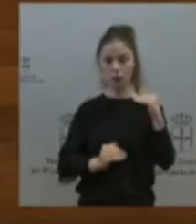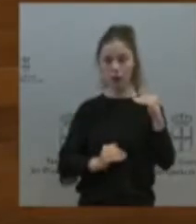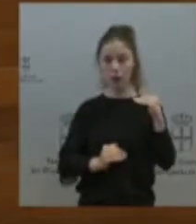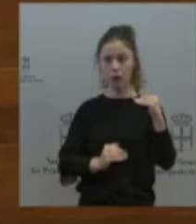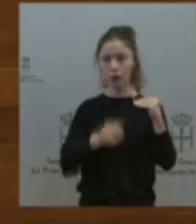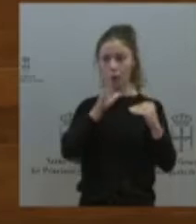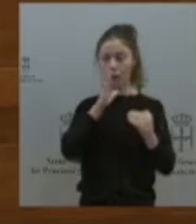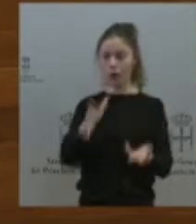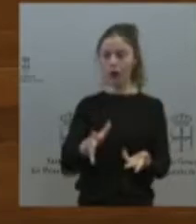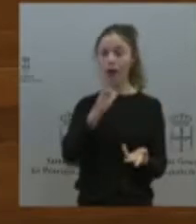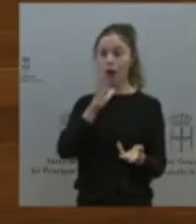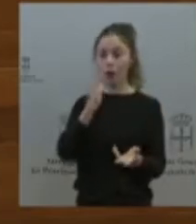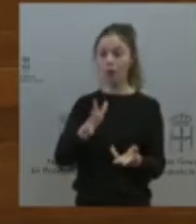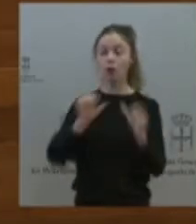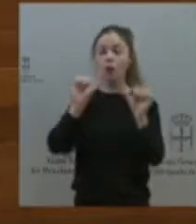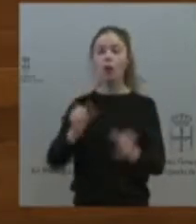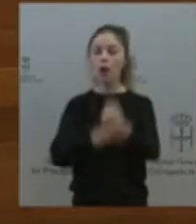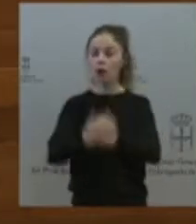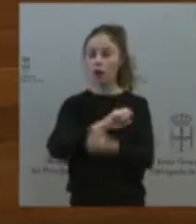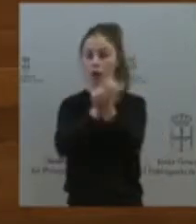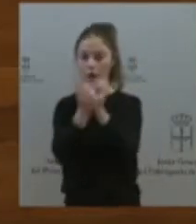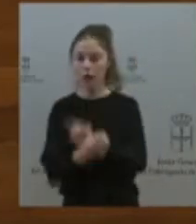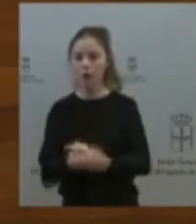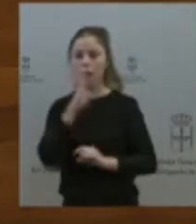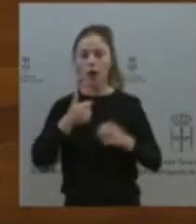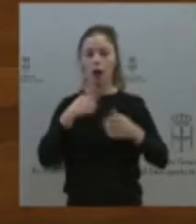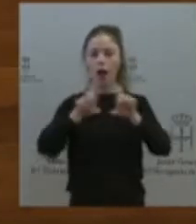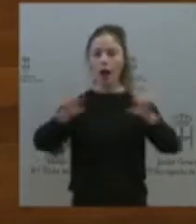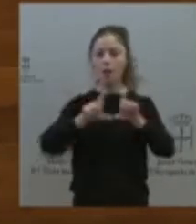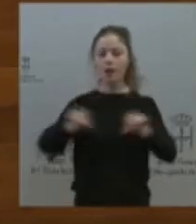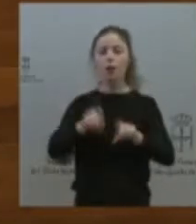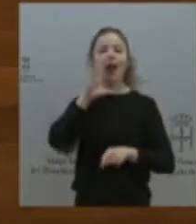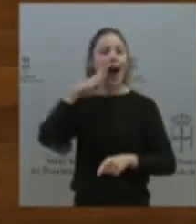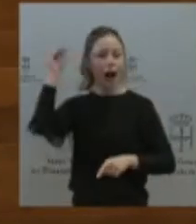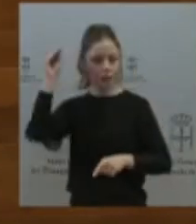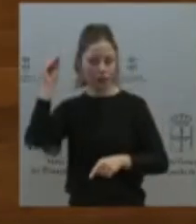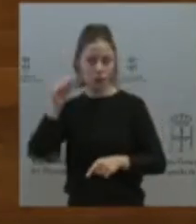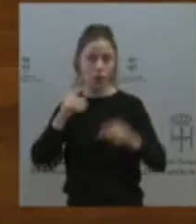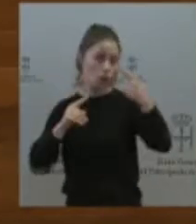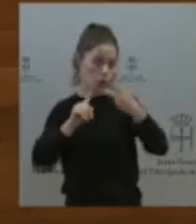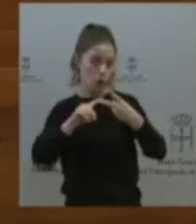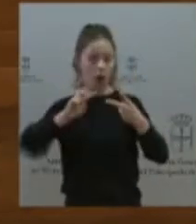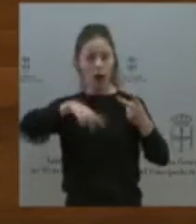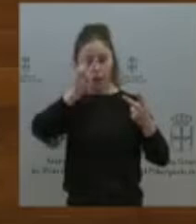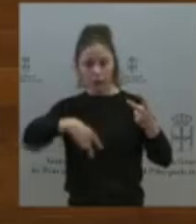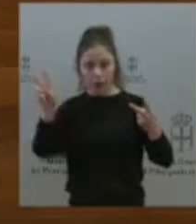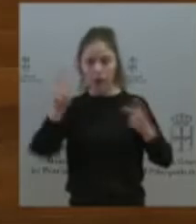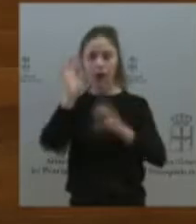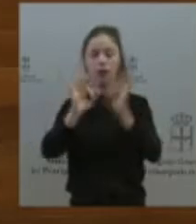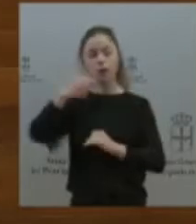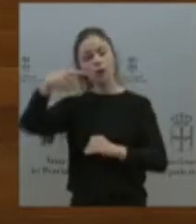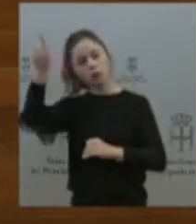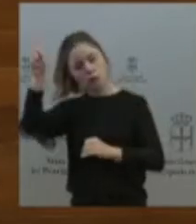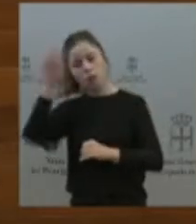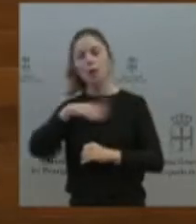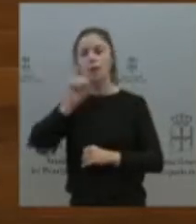económico. Porque ahora tenemos empresas como Amazon, por decir una, o Netflix, que no tributan aquí, tributan en paraísos fiscales, porque las empresas del IBEX 35 no están